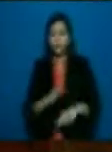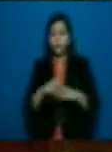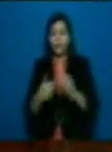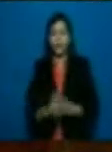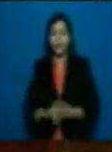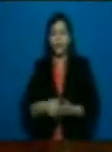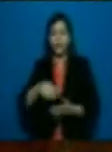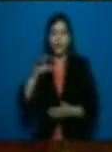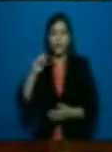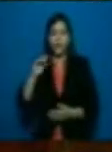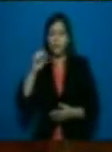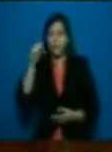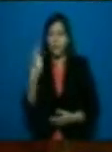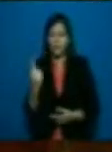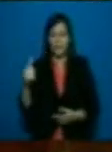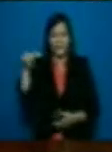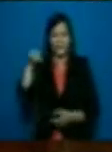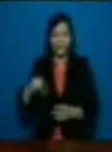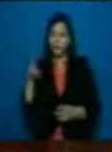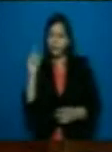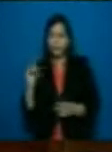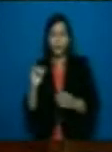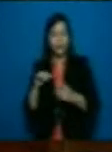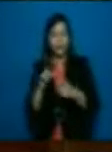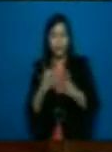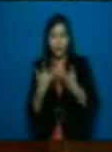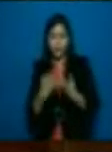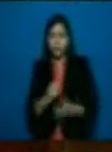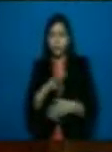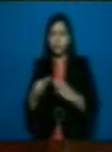que quieren hacer de nuestro territorio